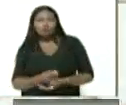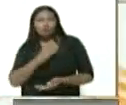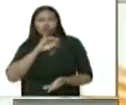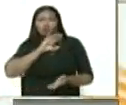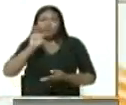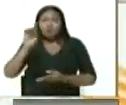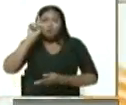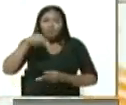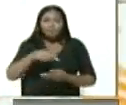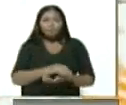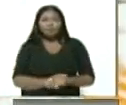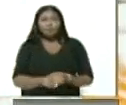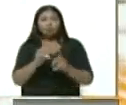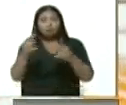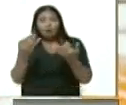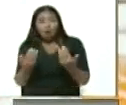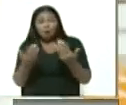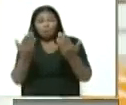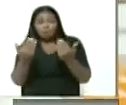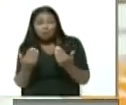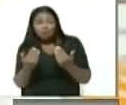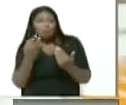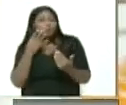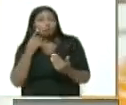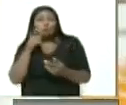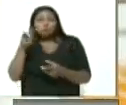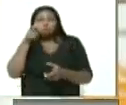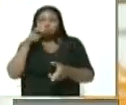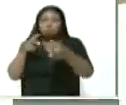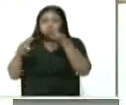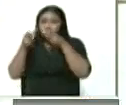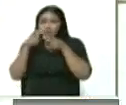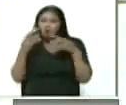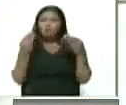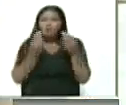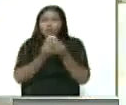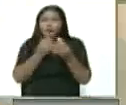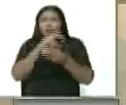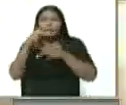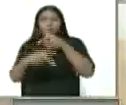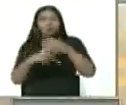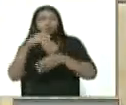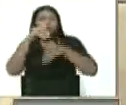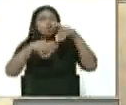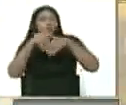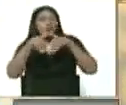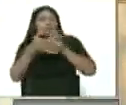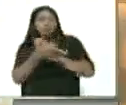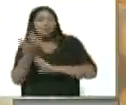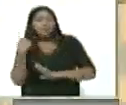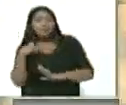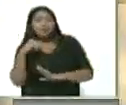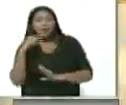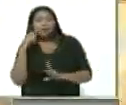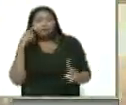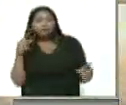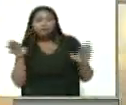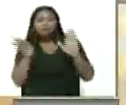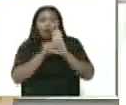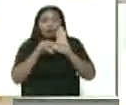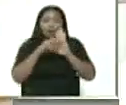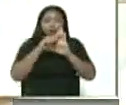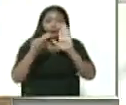y ellos a la hora de venir a observar o acompañarnos en el proceso electoral tienen que estar conteste con ese elemento